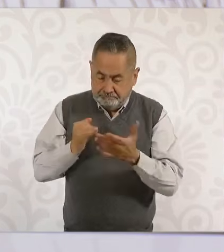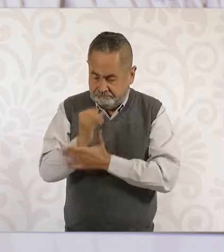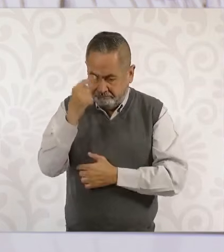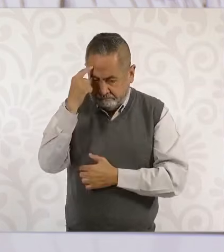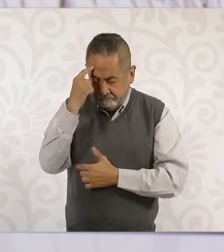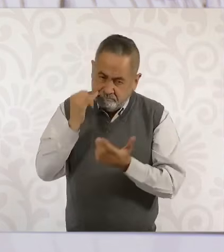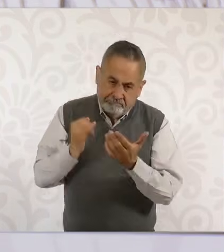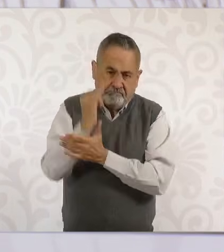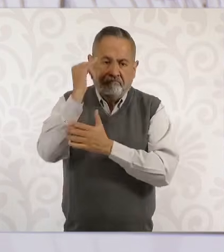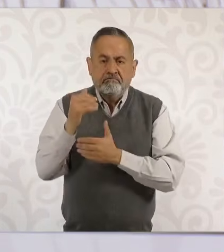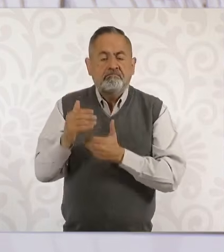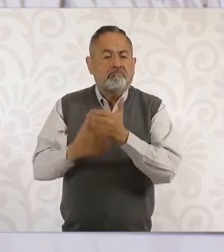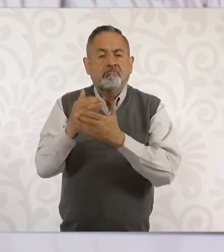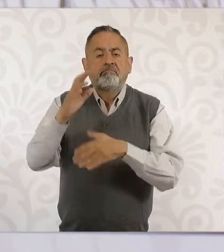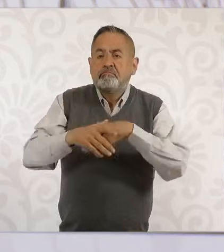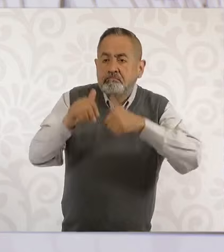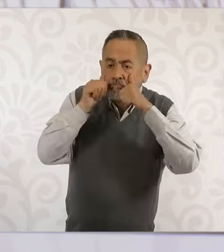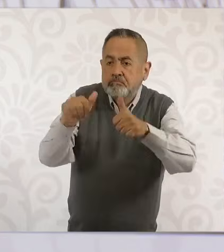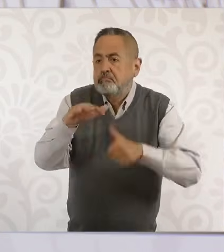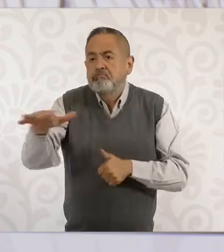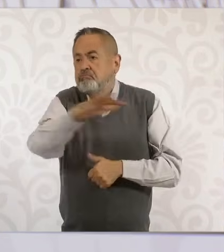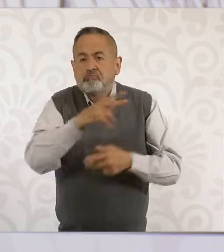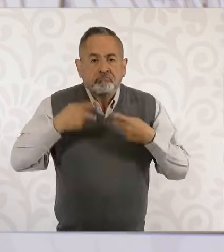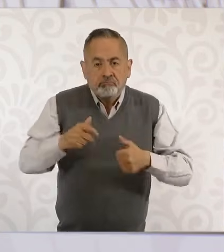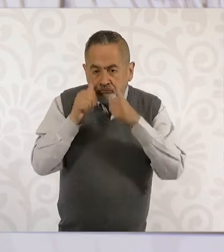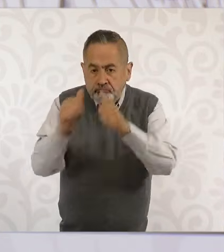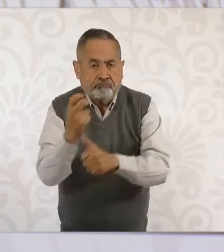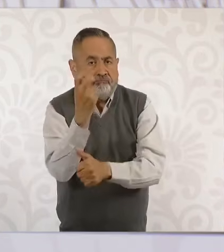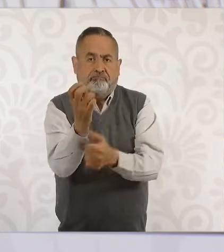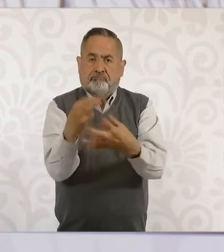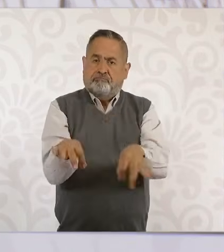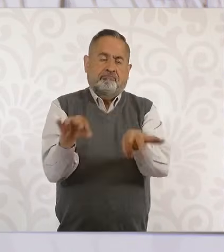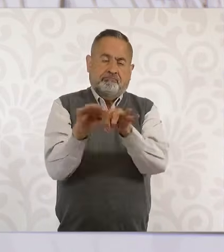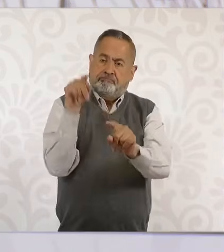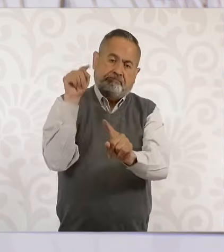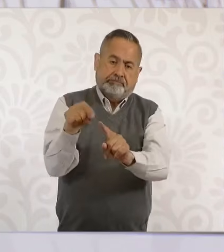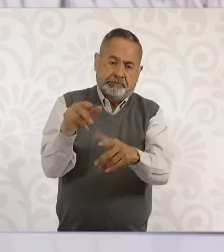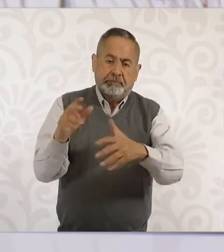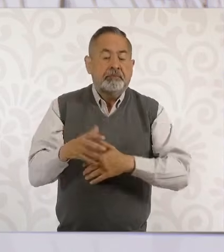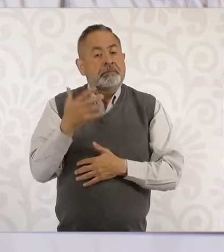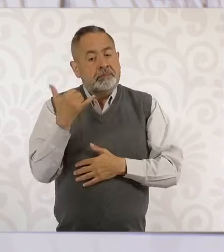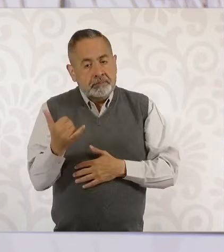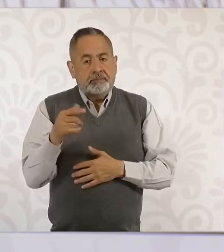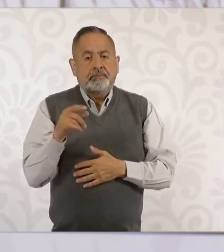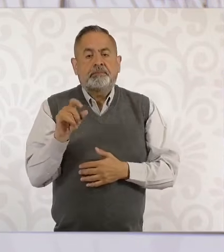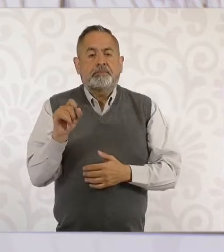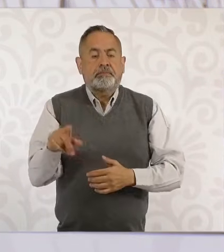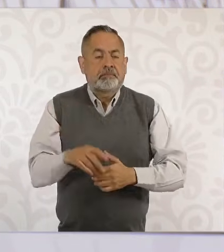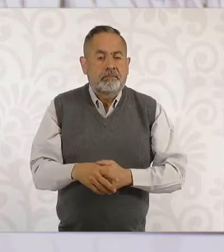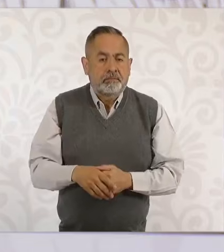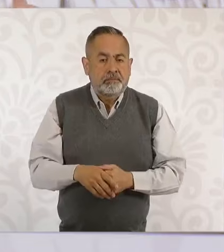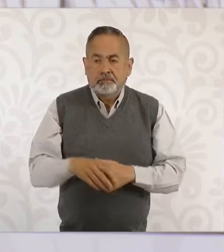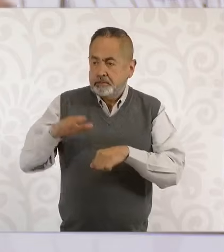y busca siempre atender a la gente. Eso es lo más importante. Y pues